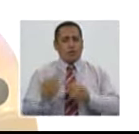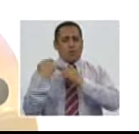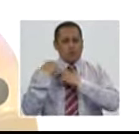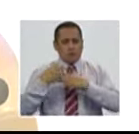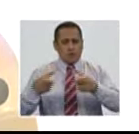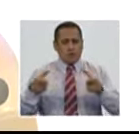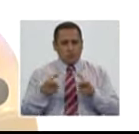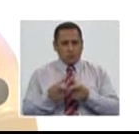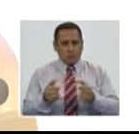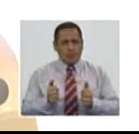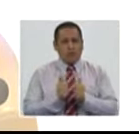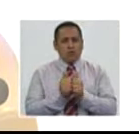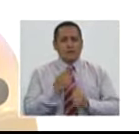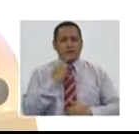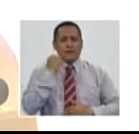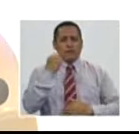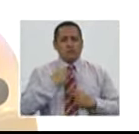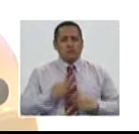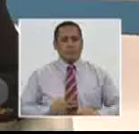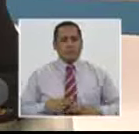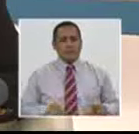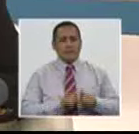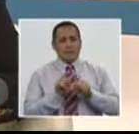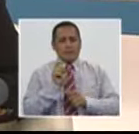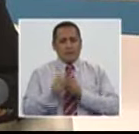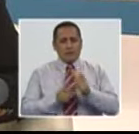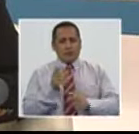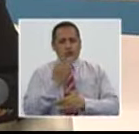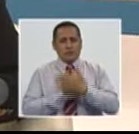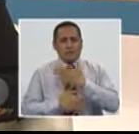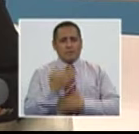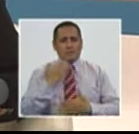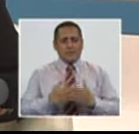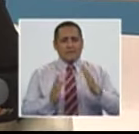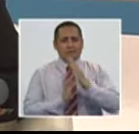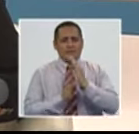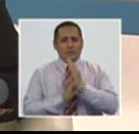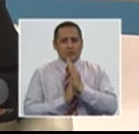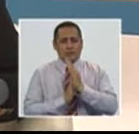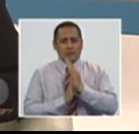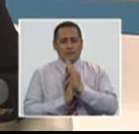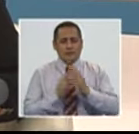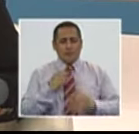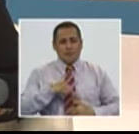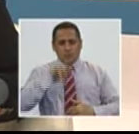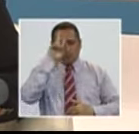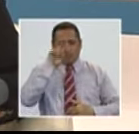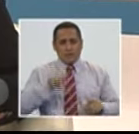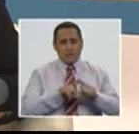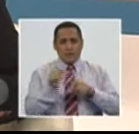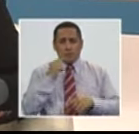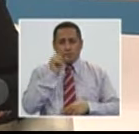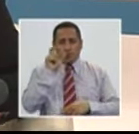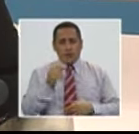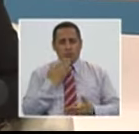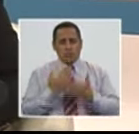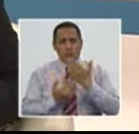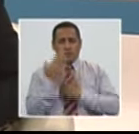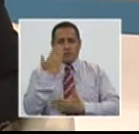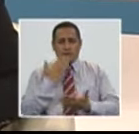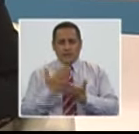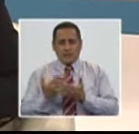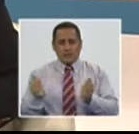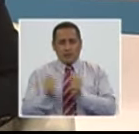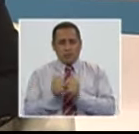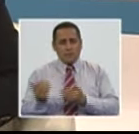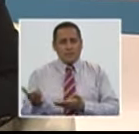comisionada de la adjuntiva para los derechos humanos y las personas con discapacidad de la defensoría del pueblo doctora Cavalier Buenos días